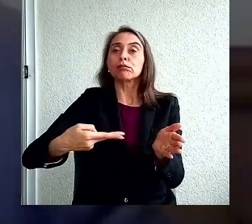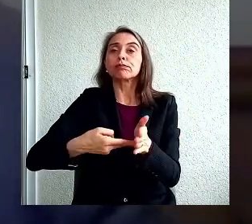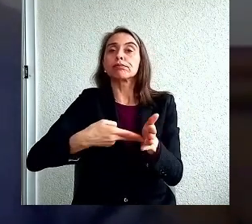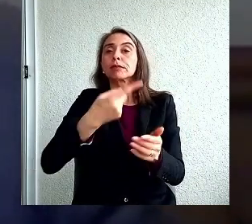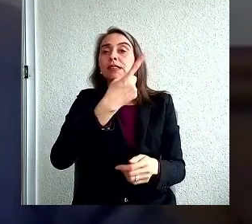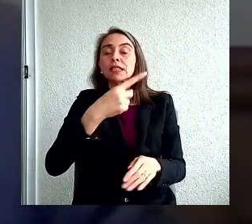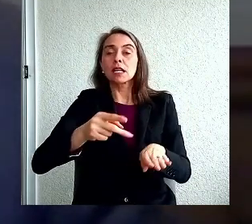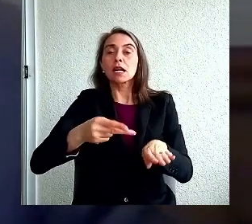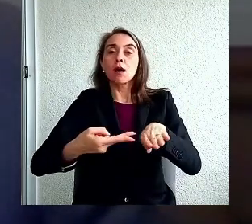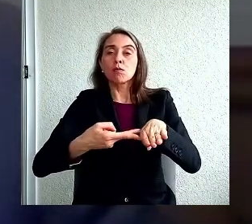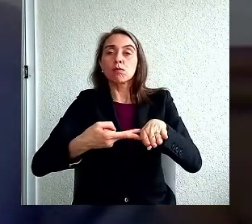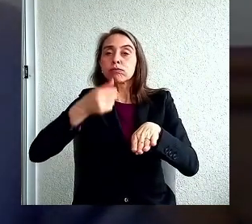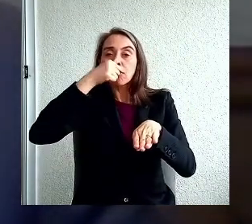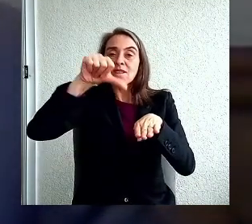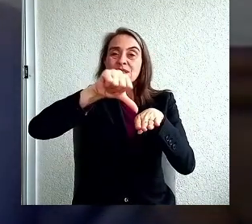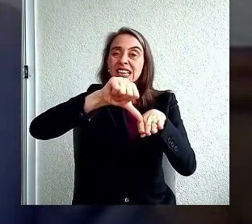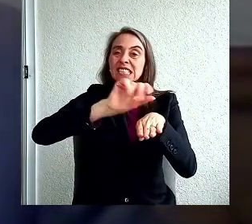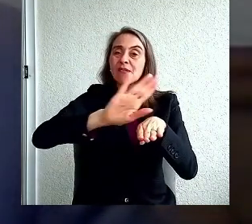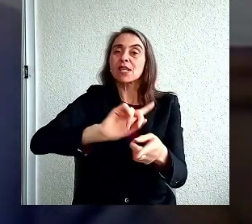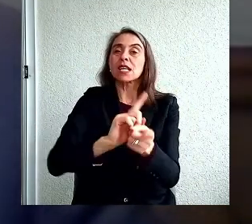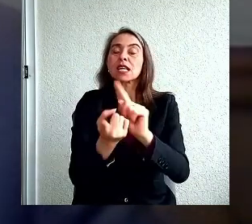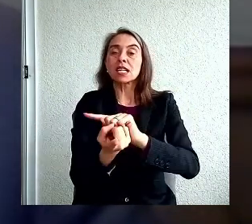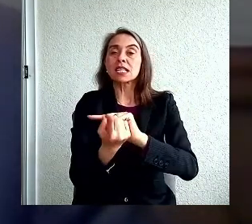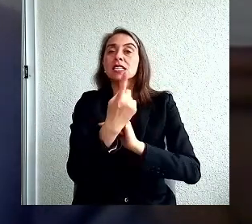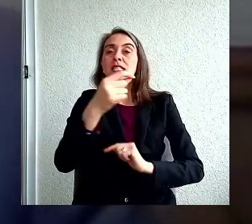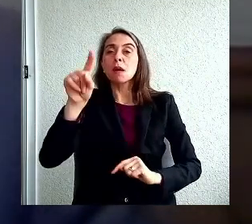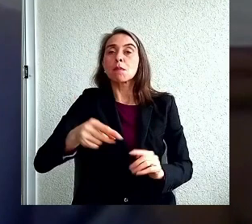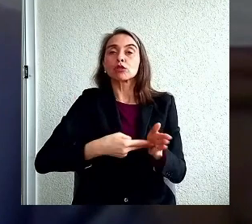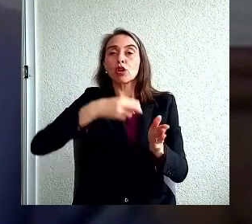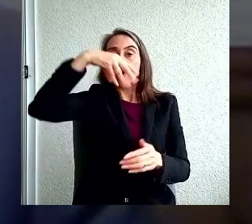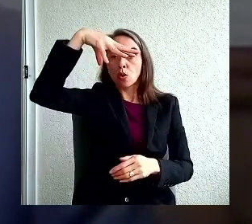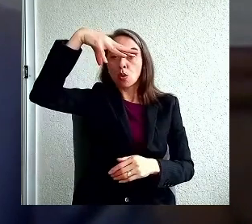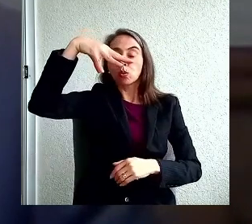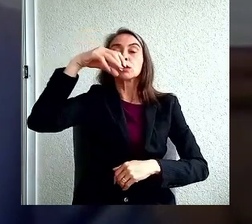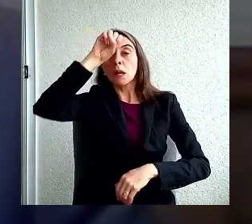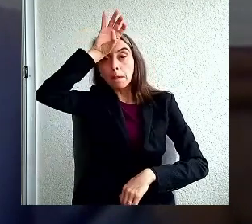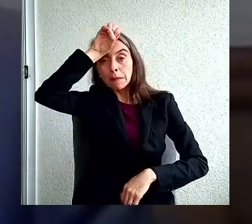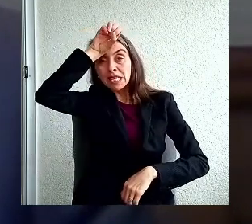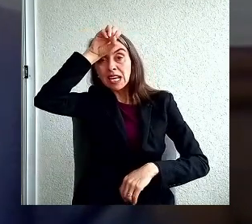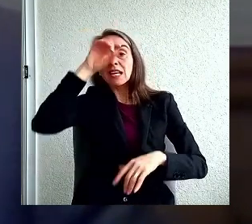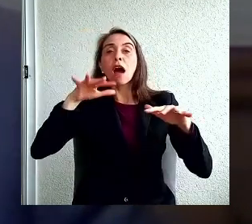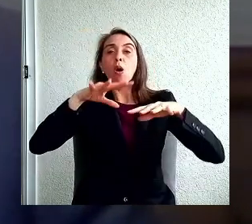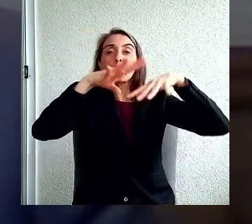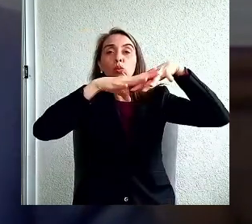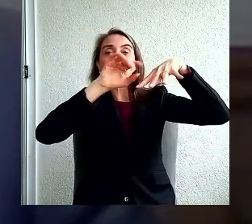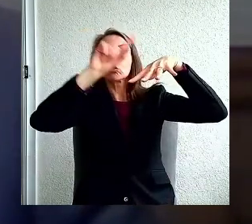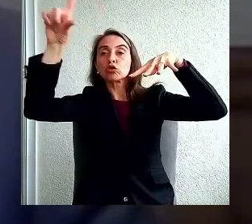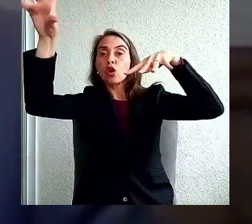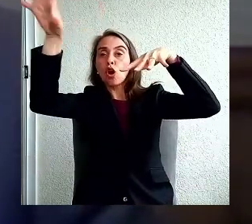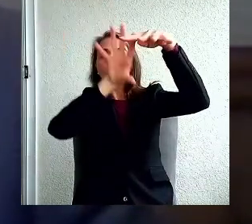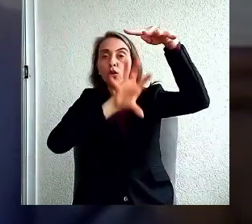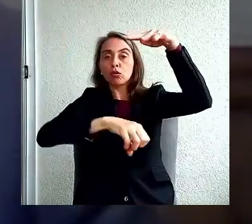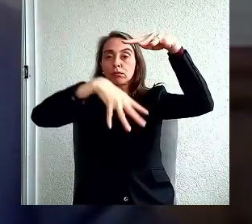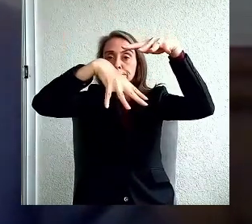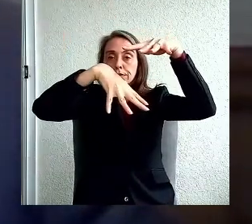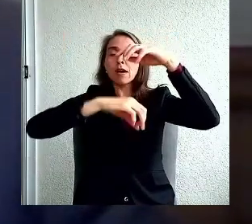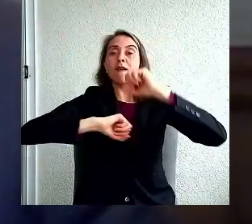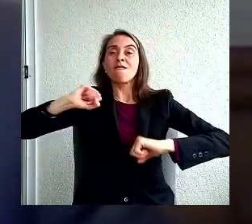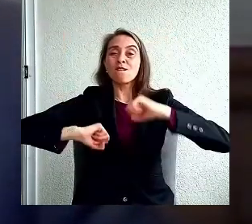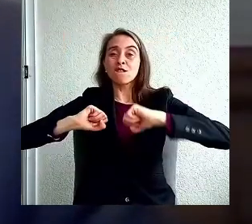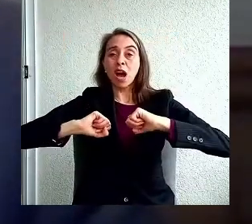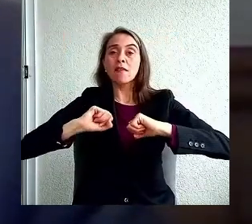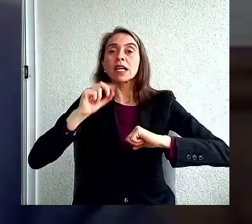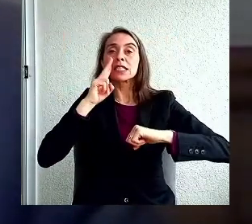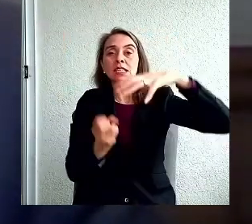industria minera con hidrógeno solar para producir sin huella de carbono. Es de esta